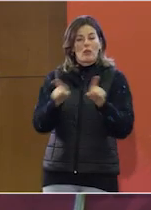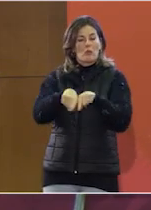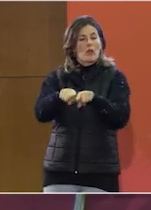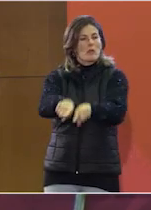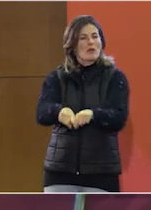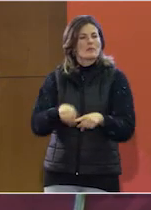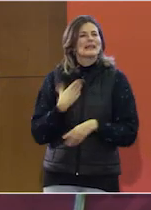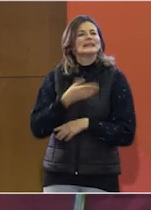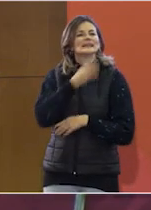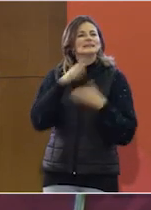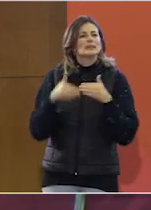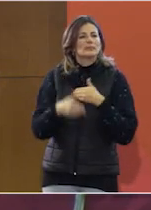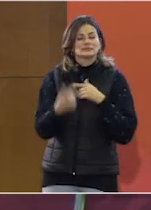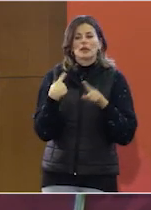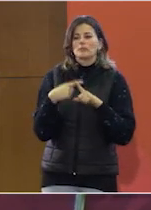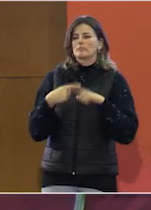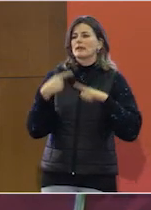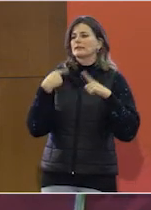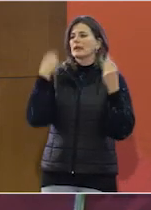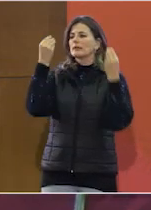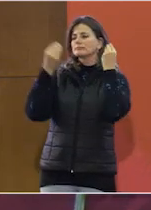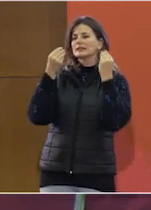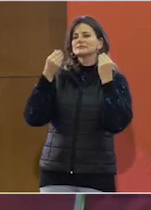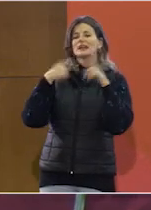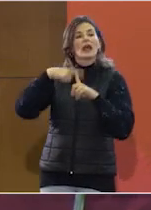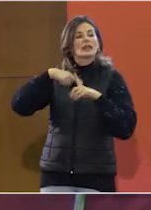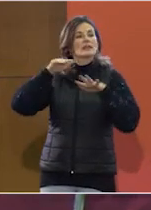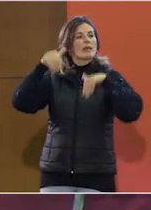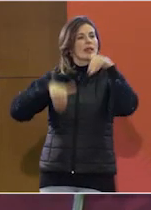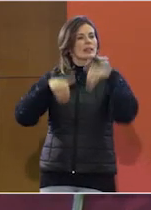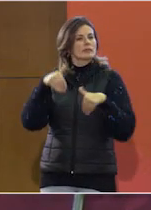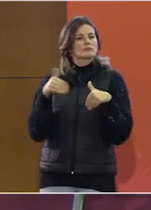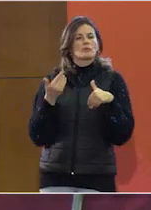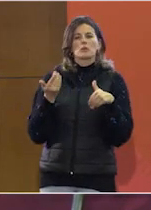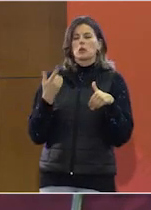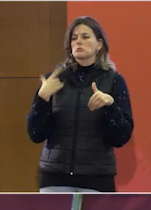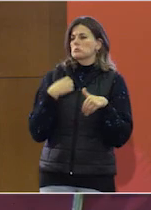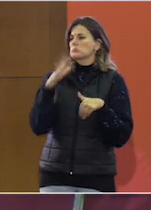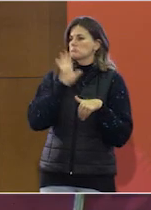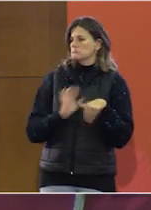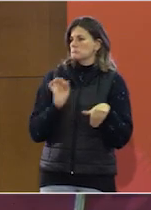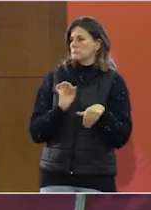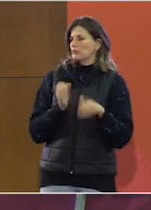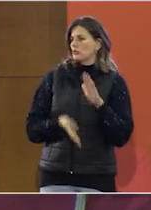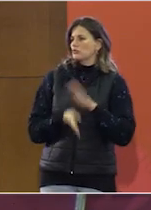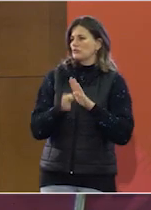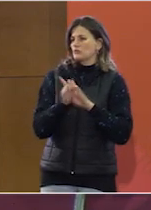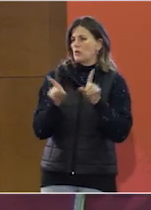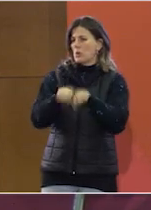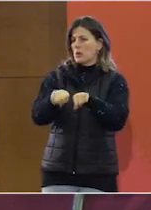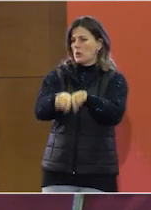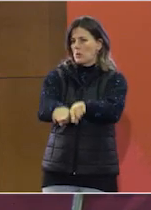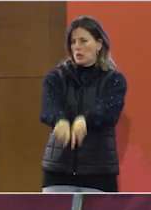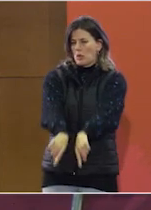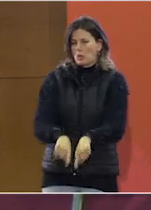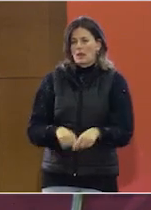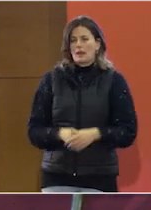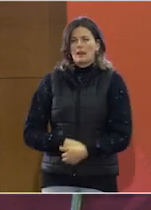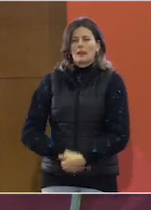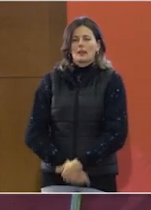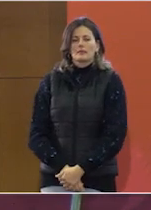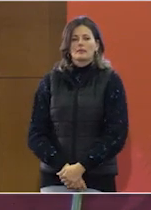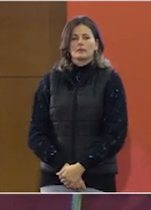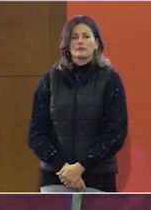herida, porque han calculado que electoralmente les viene de perlas seguir echando vinagre sobre las